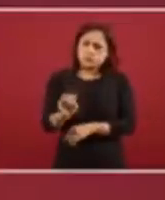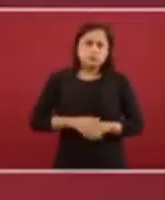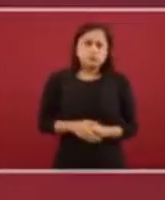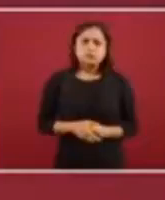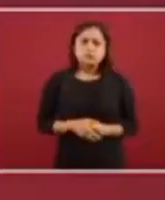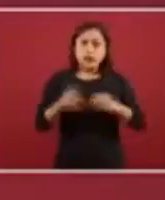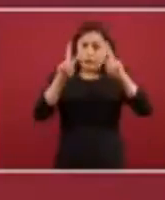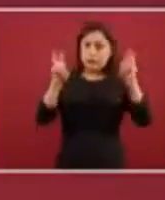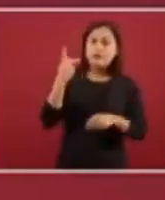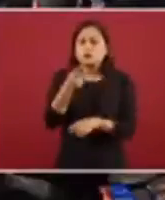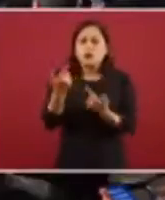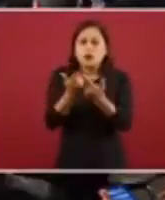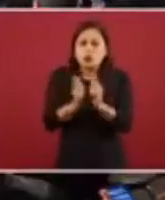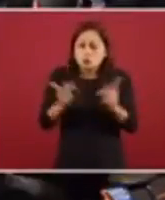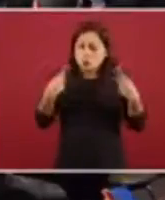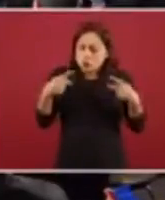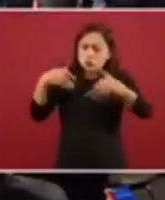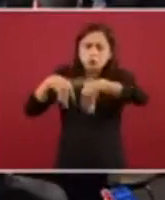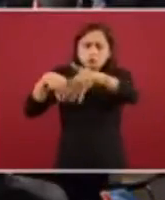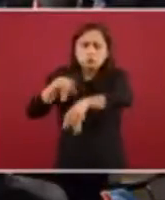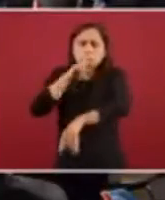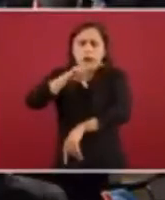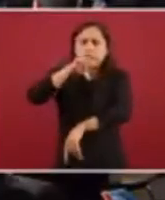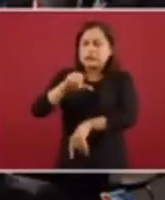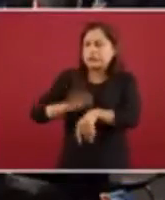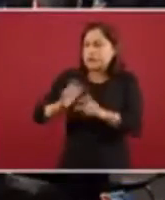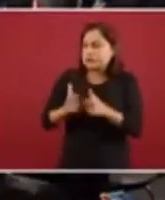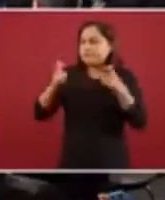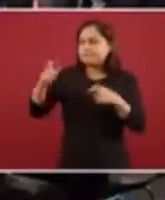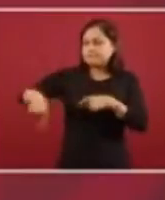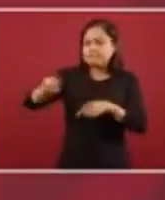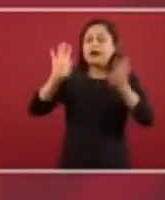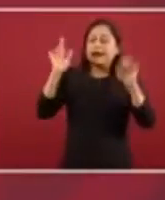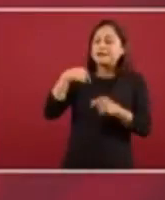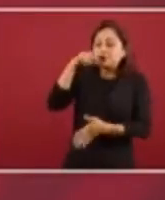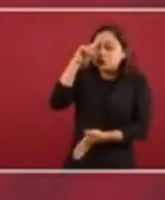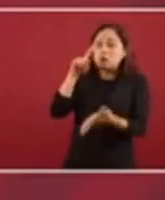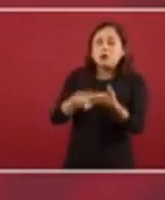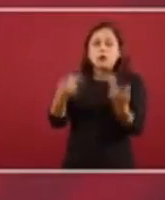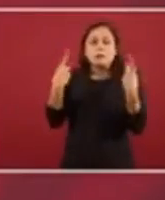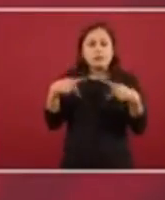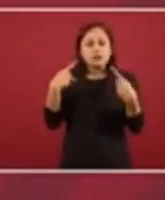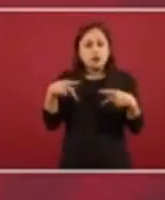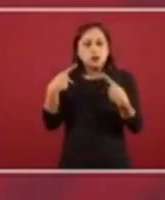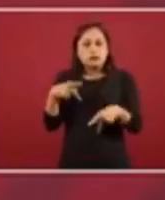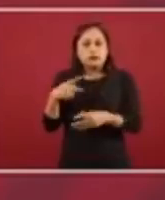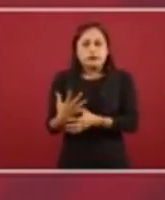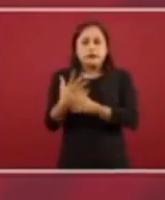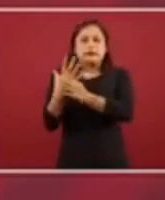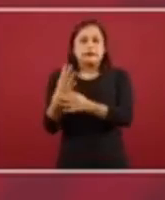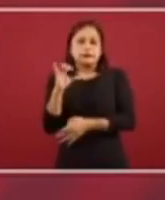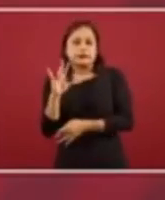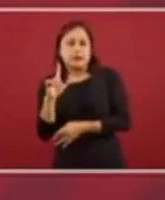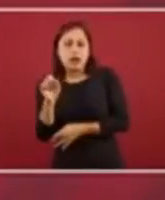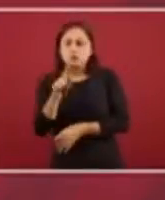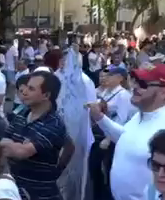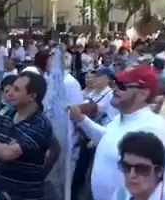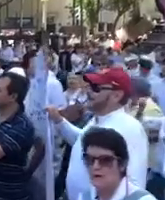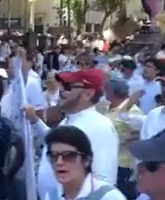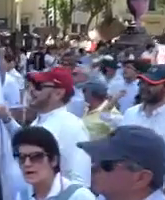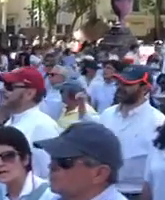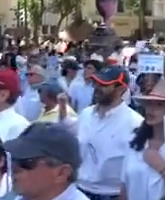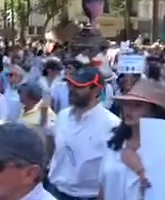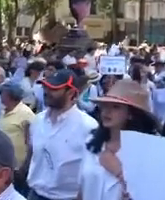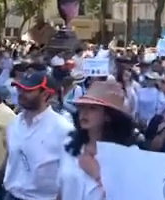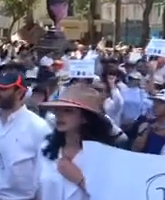en lo político y en el pensamiento. Yo creo que desde el principio eran ciudadanos disfrazados de militantes, no